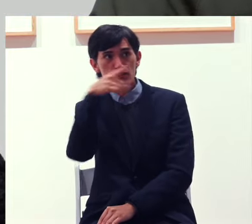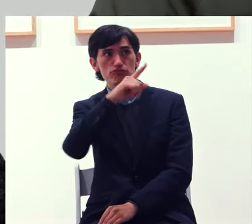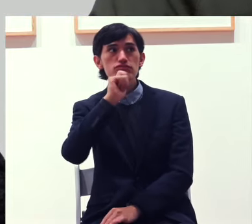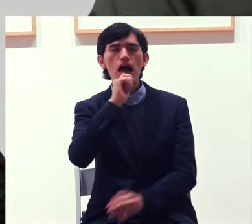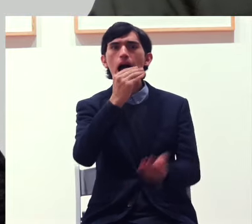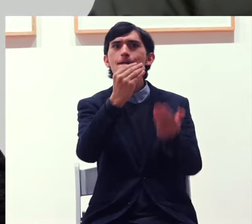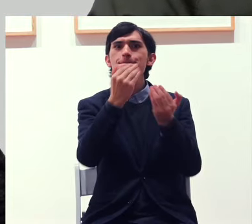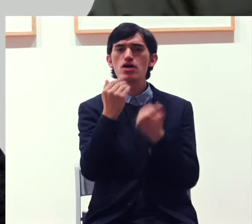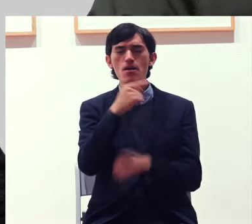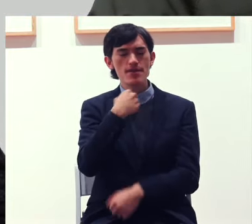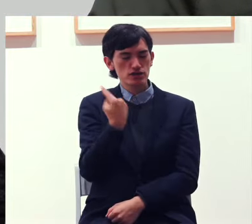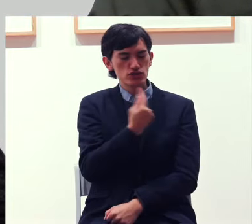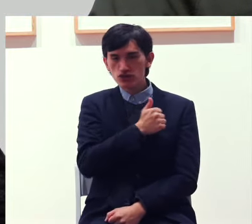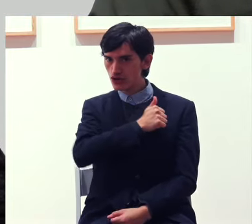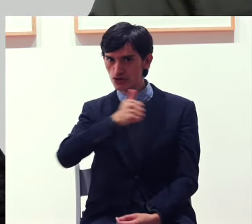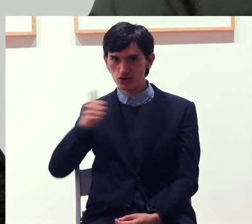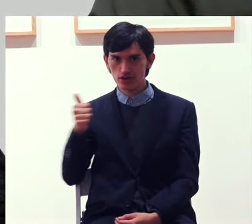¿cierto?